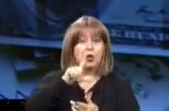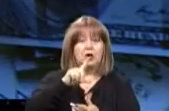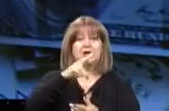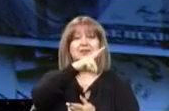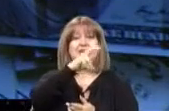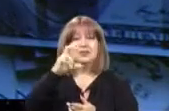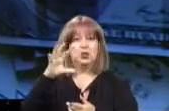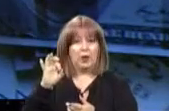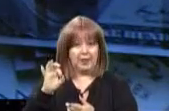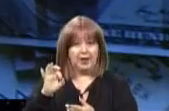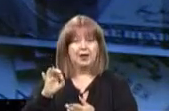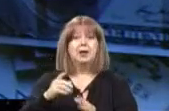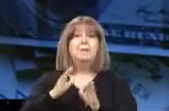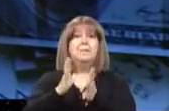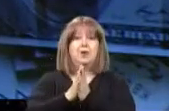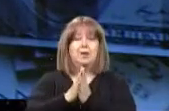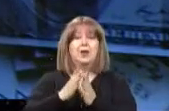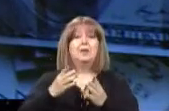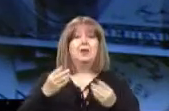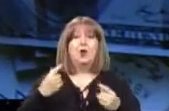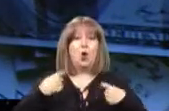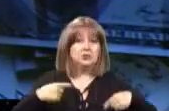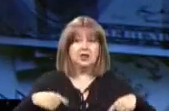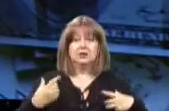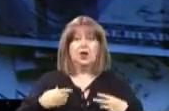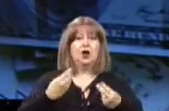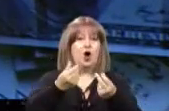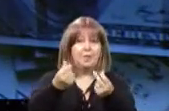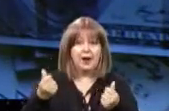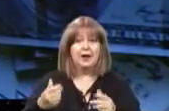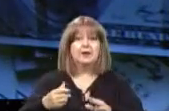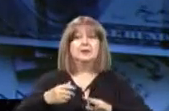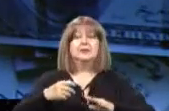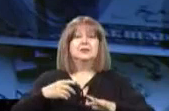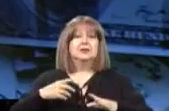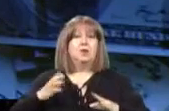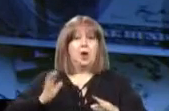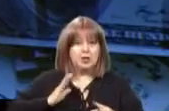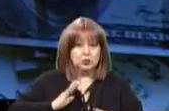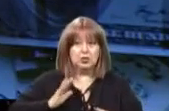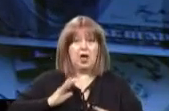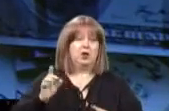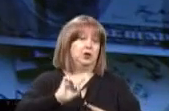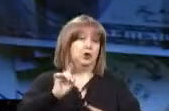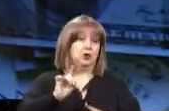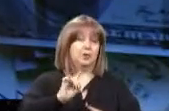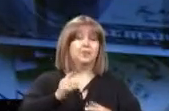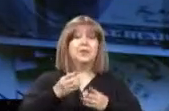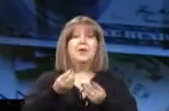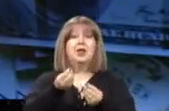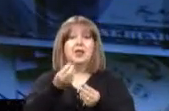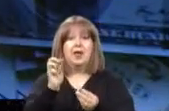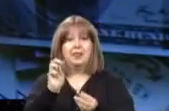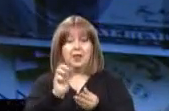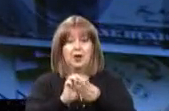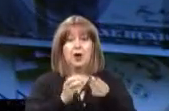salgan desesperados a hacer cosas por susto, por miedo, ¿bien? Es mejor que baje un poco la espuma, que pensemos tranquilos y después salgamos a ver qué hacemos con